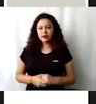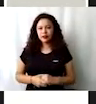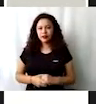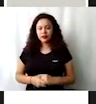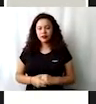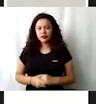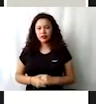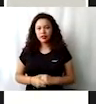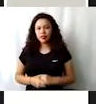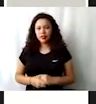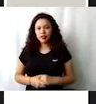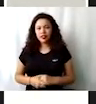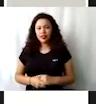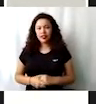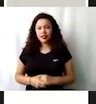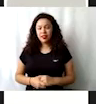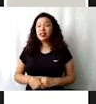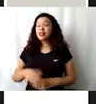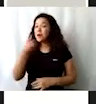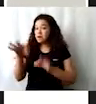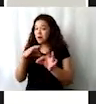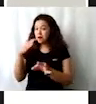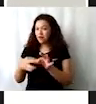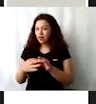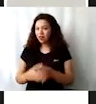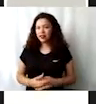Ajá. Sí, perfecto.